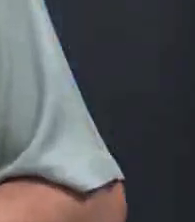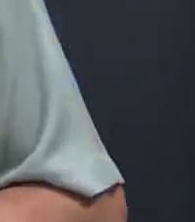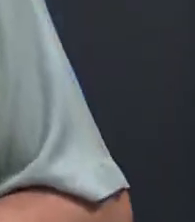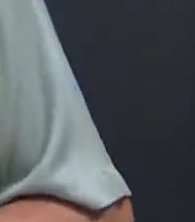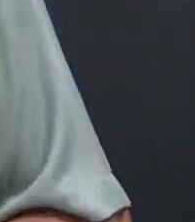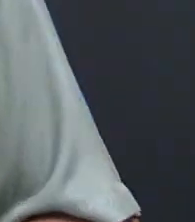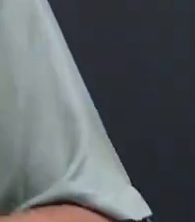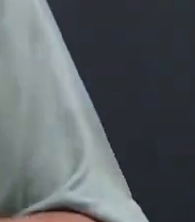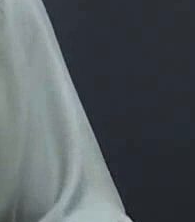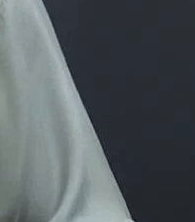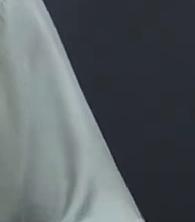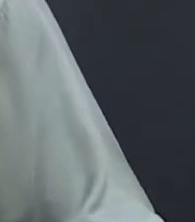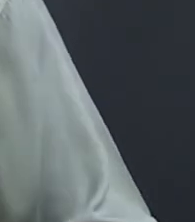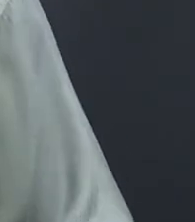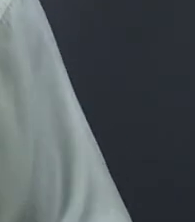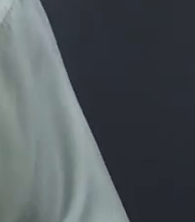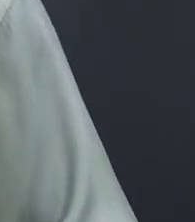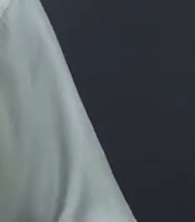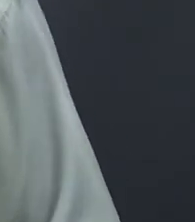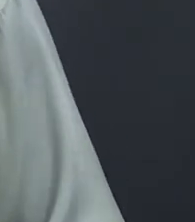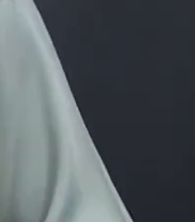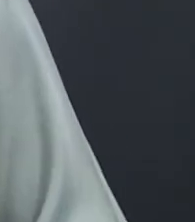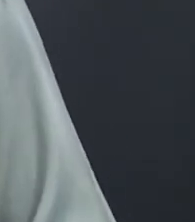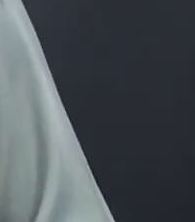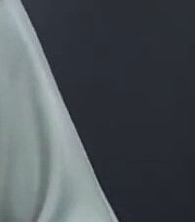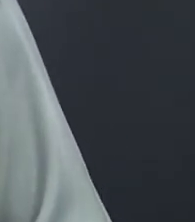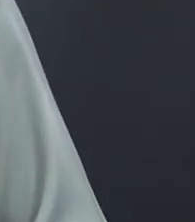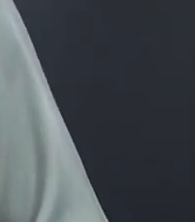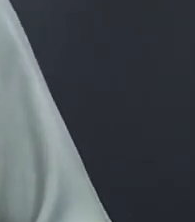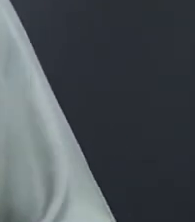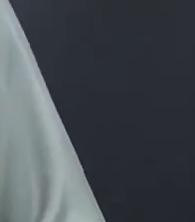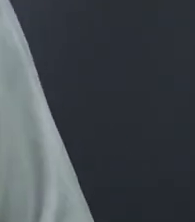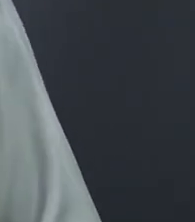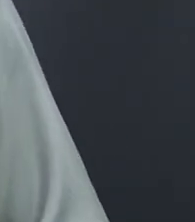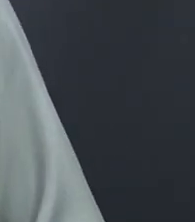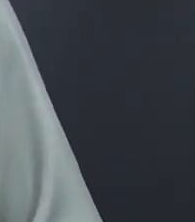edificio del Instituto de Información y Comunicación Social. Buenas noches.